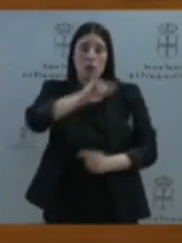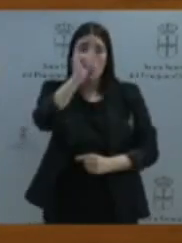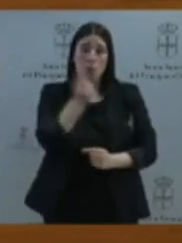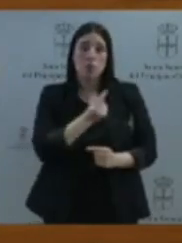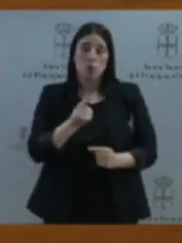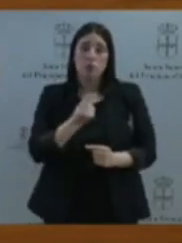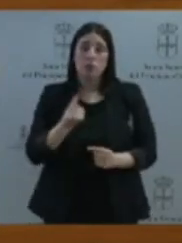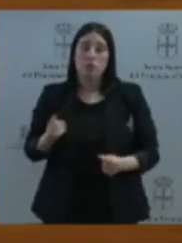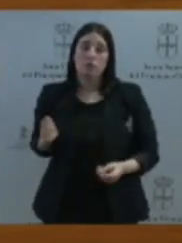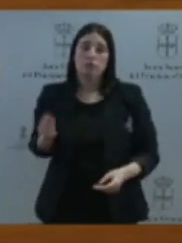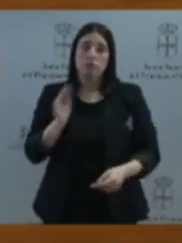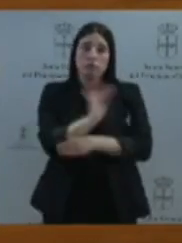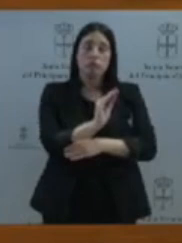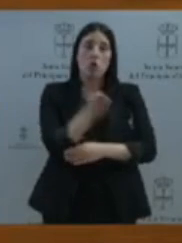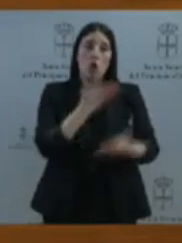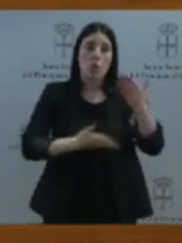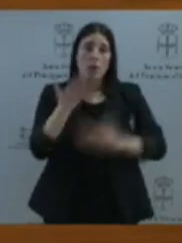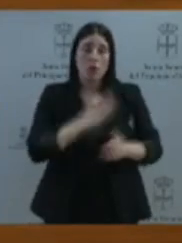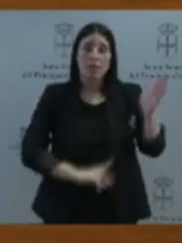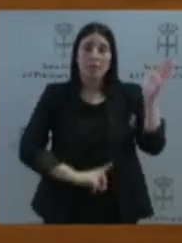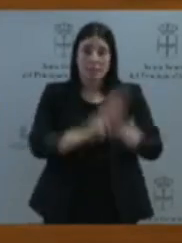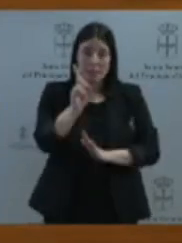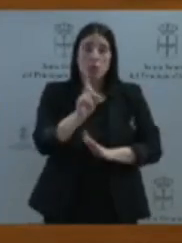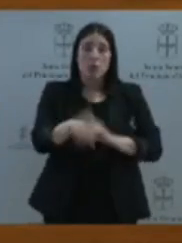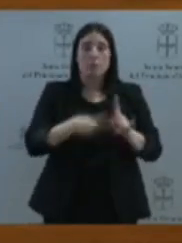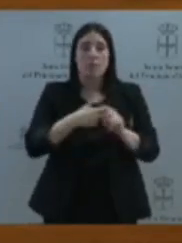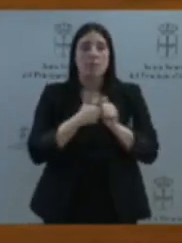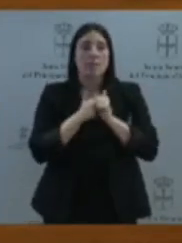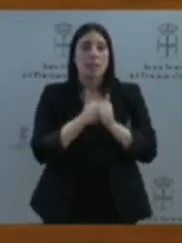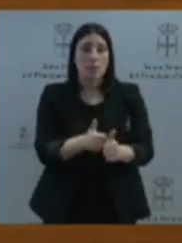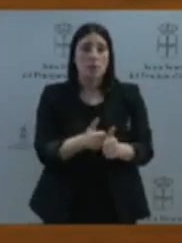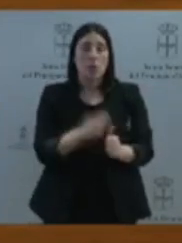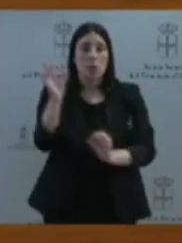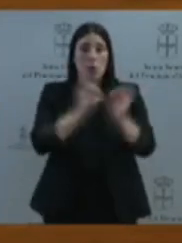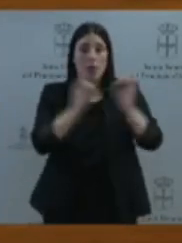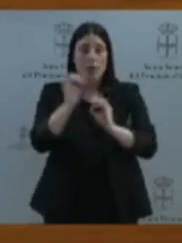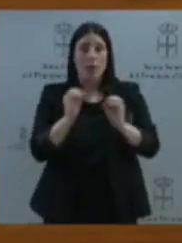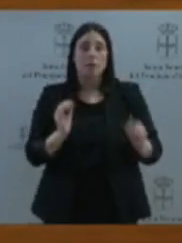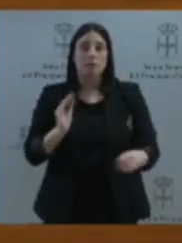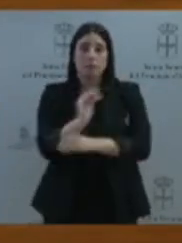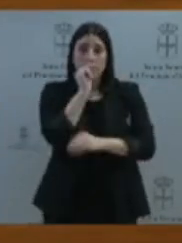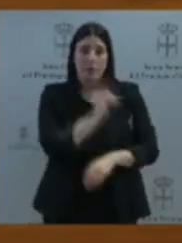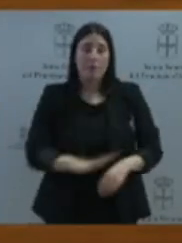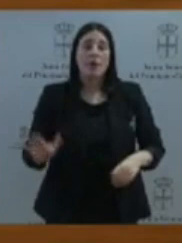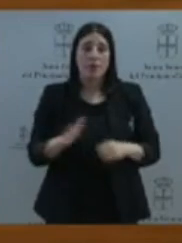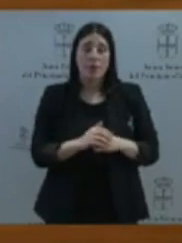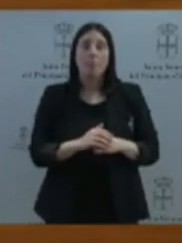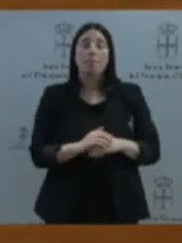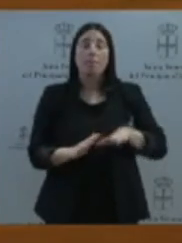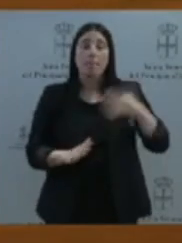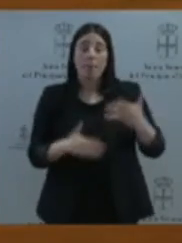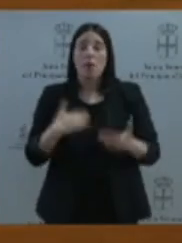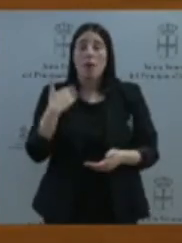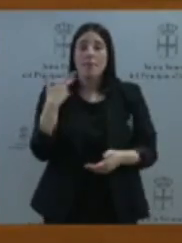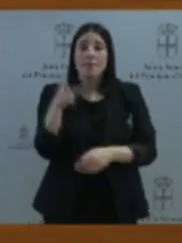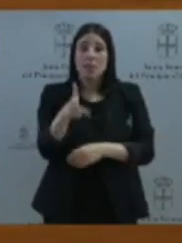un adecuado seguimiento del porcentaje destinado a la infancia, garantizar que se cumplan los derechos de todos los niños y niñas